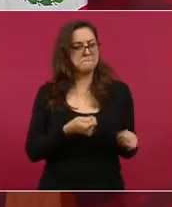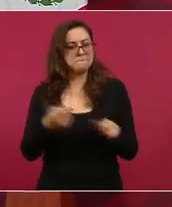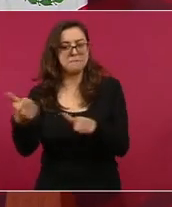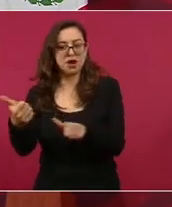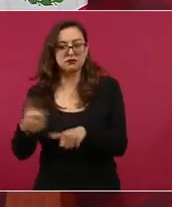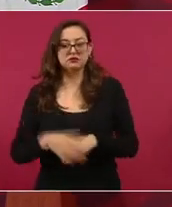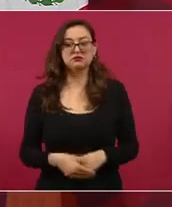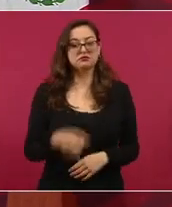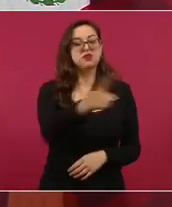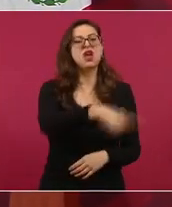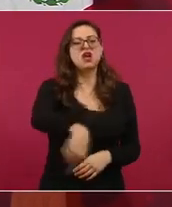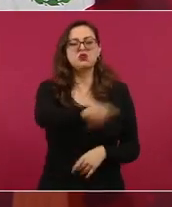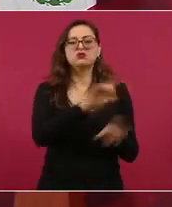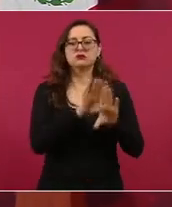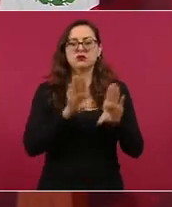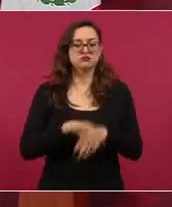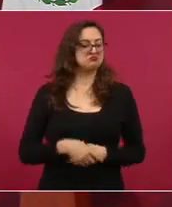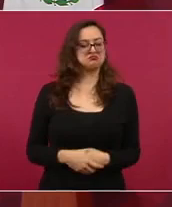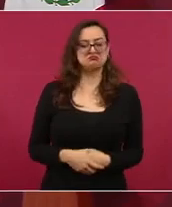No participaron.